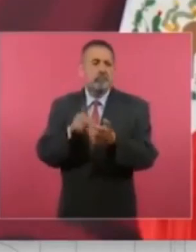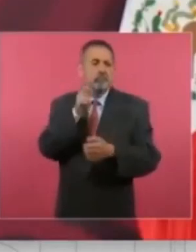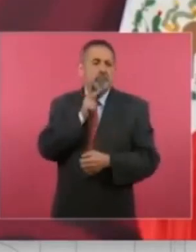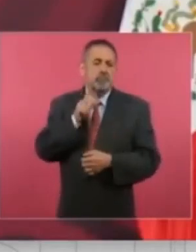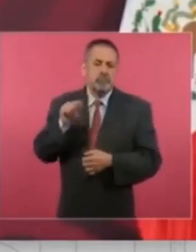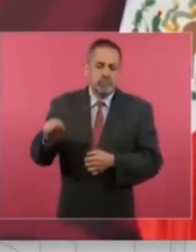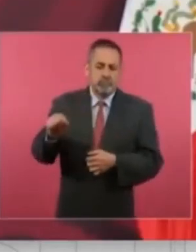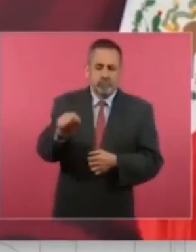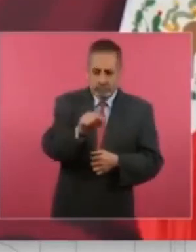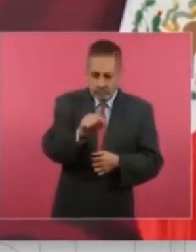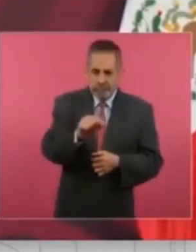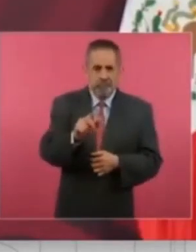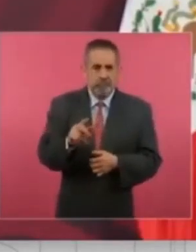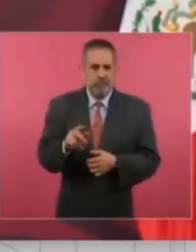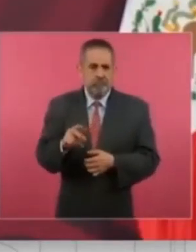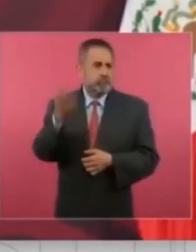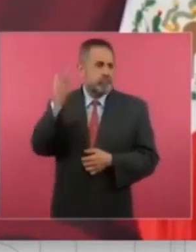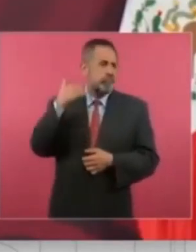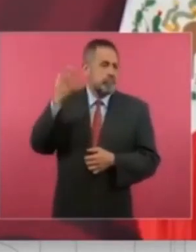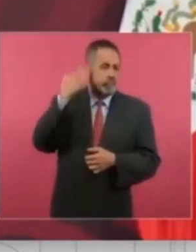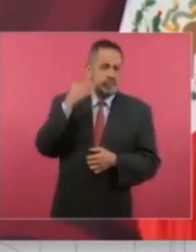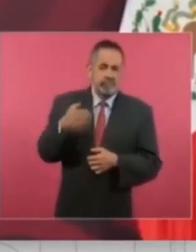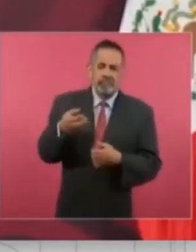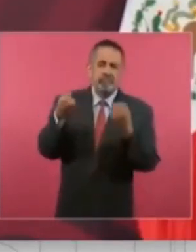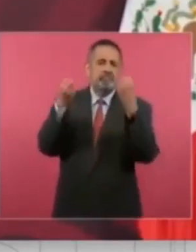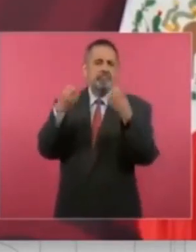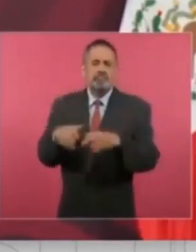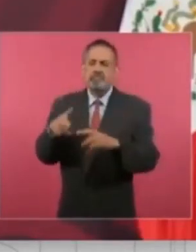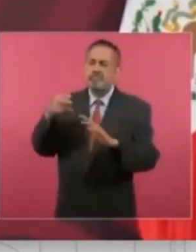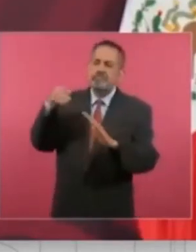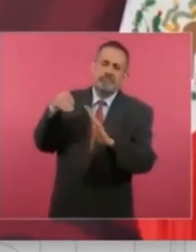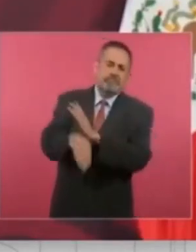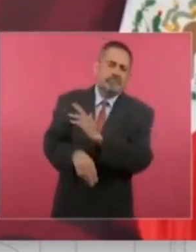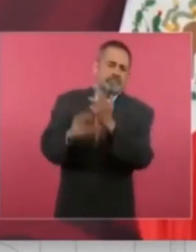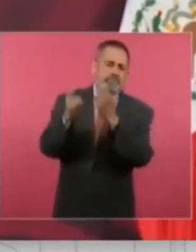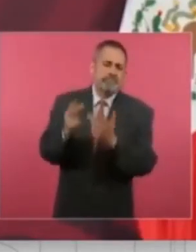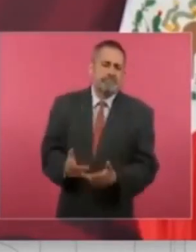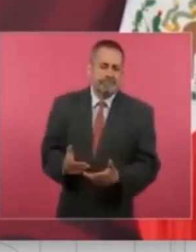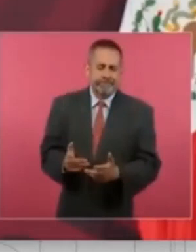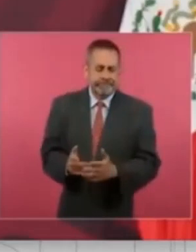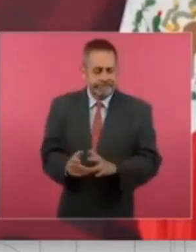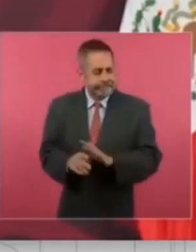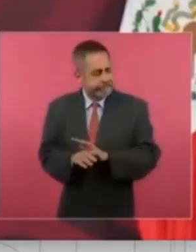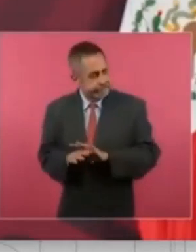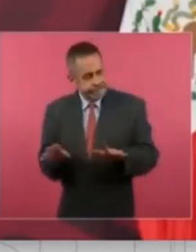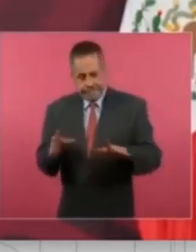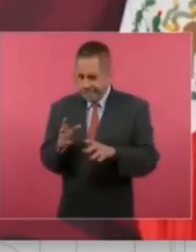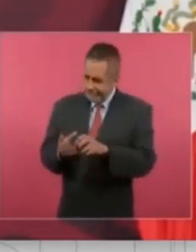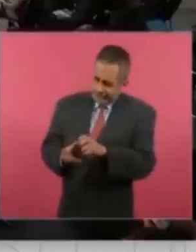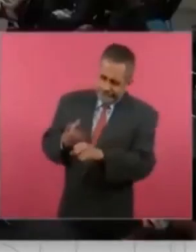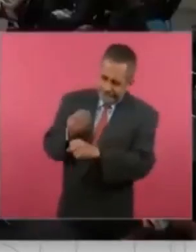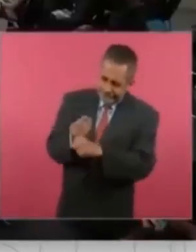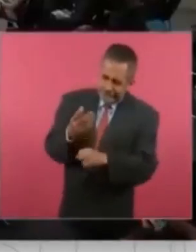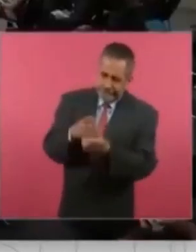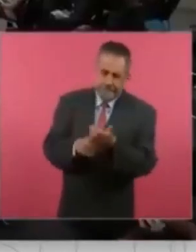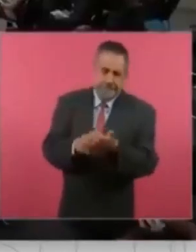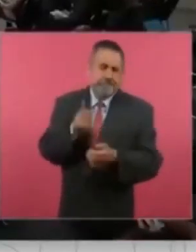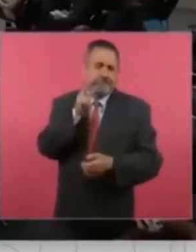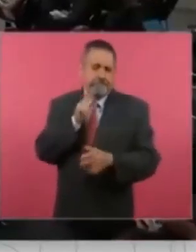petroquímica, que la quebraron, la destruyeron, la dejaron en la ruina los